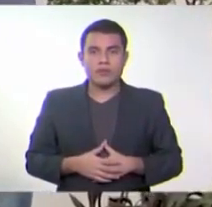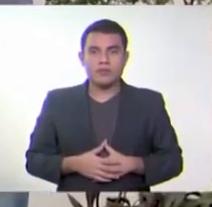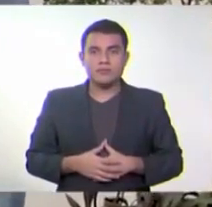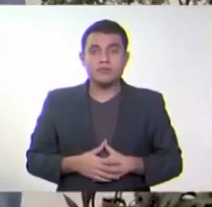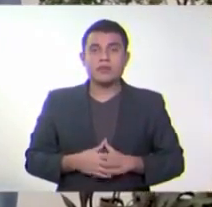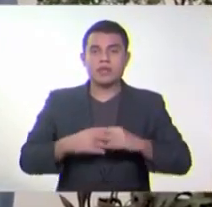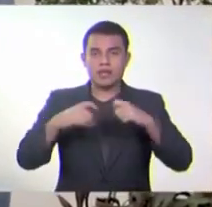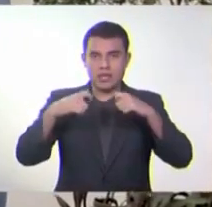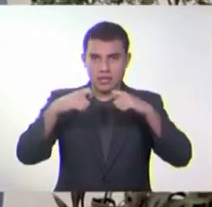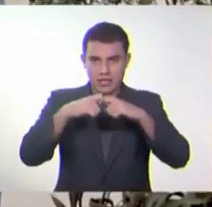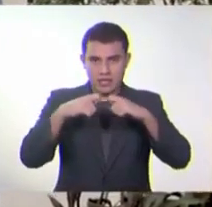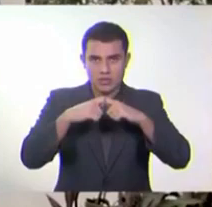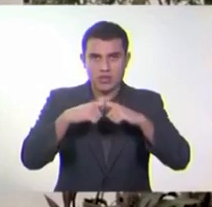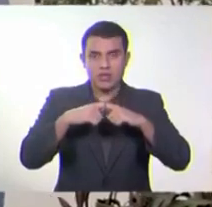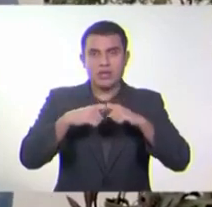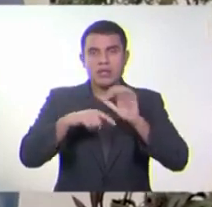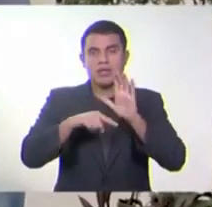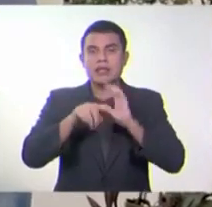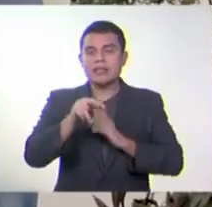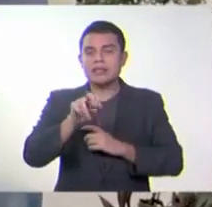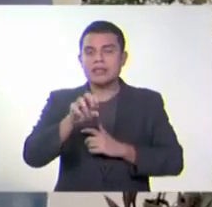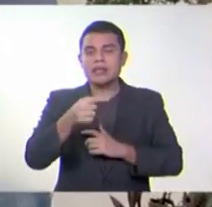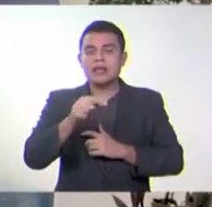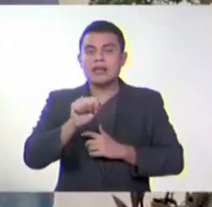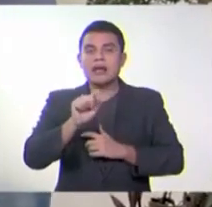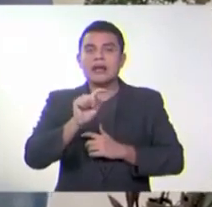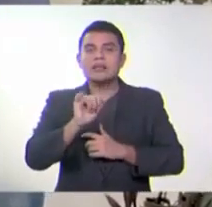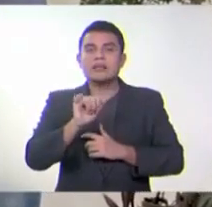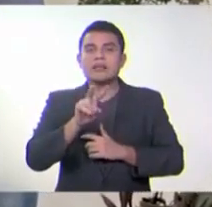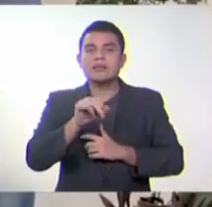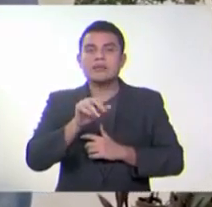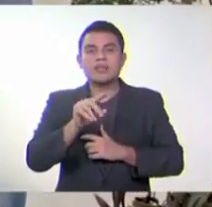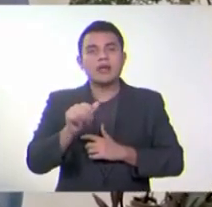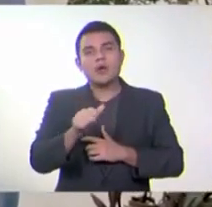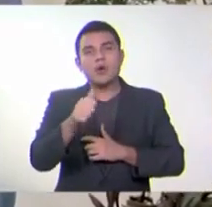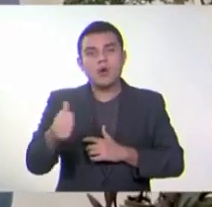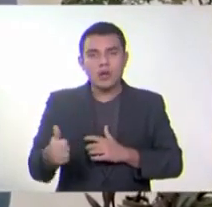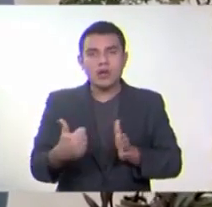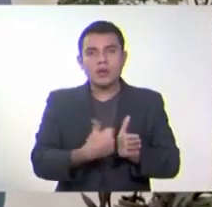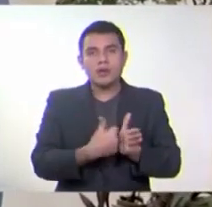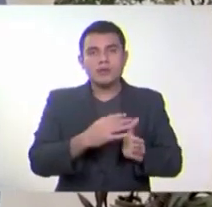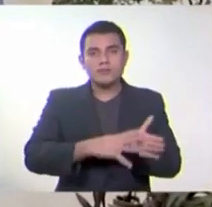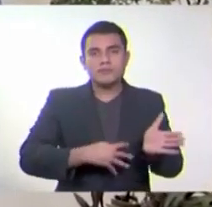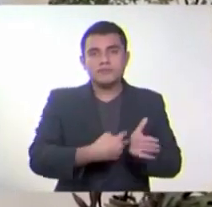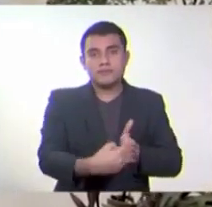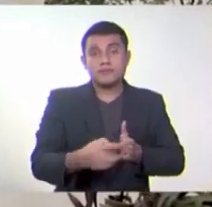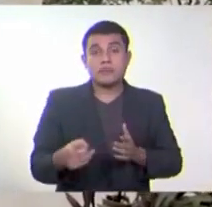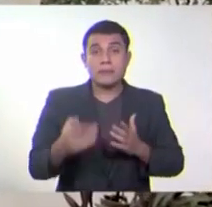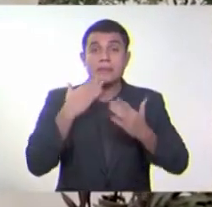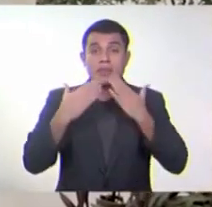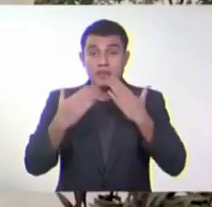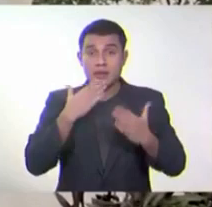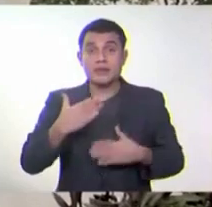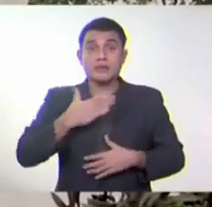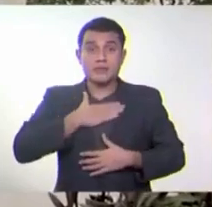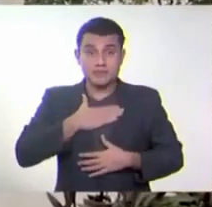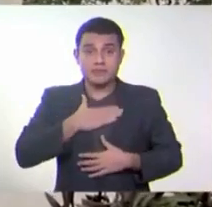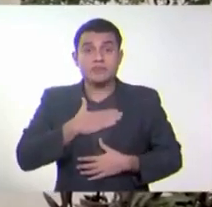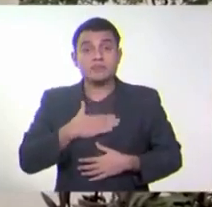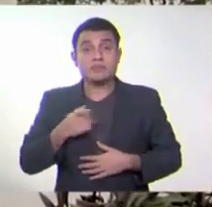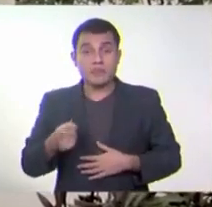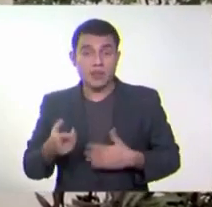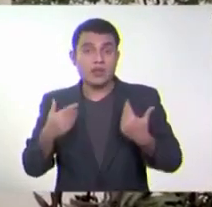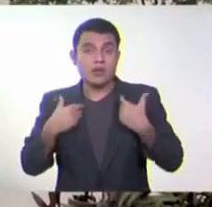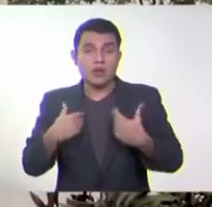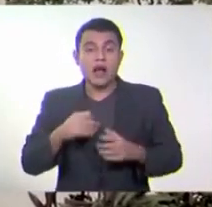Electronegatividad es otra propiedad periódica y esta me dice la tendencia que tiene un átomo